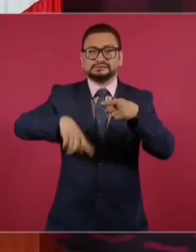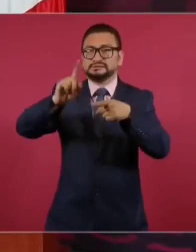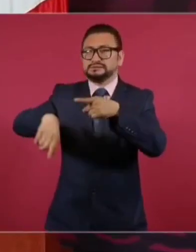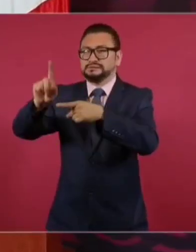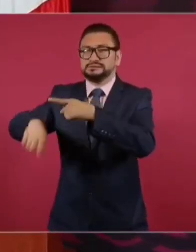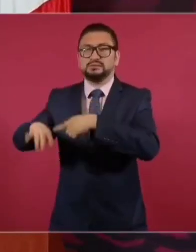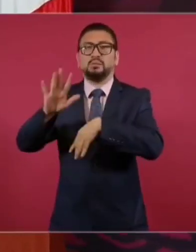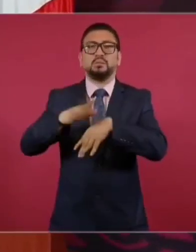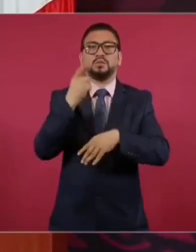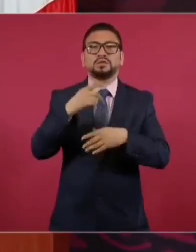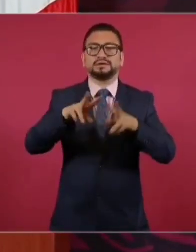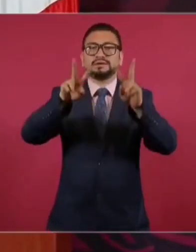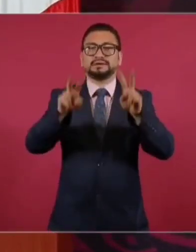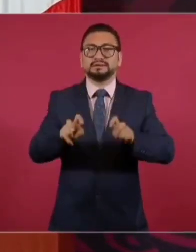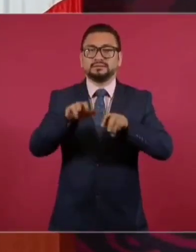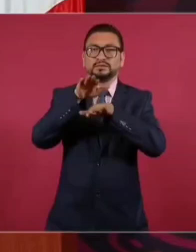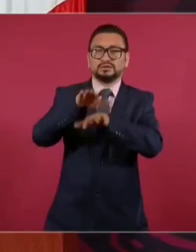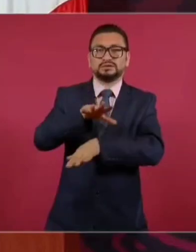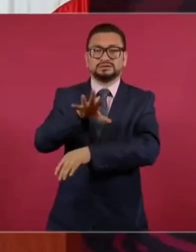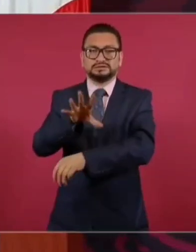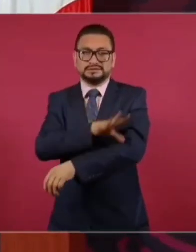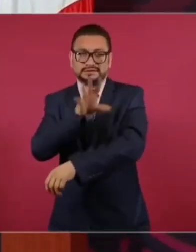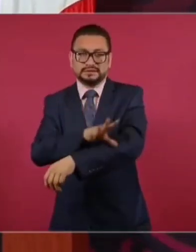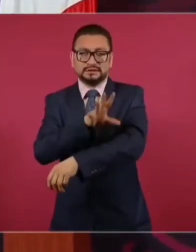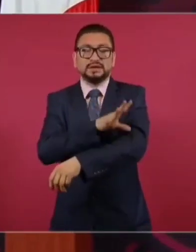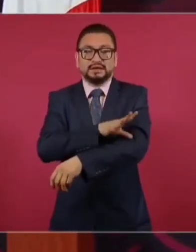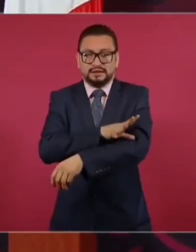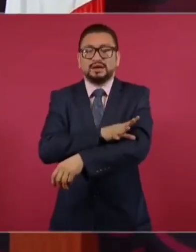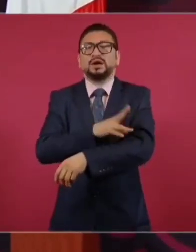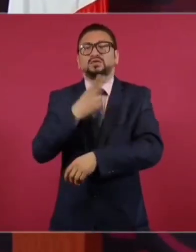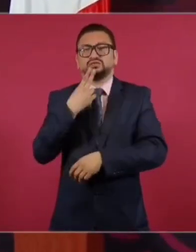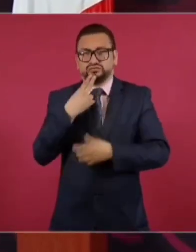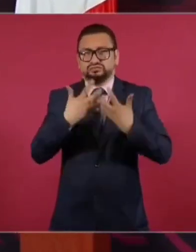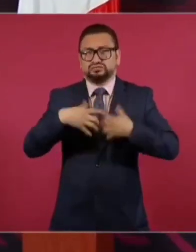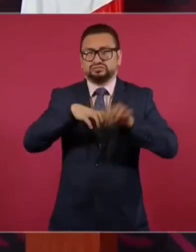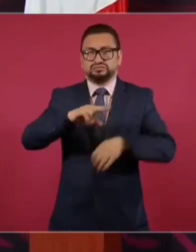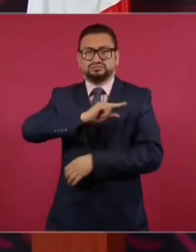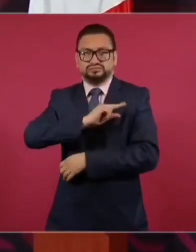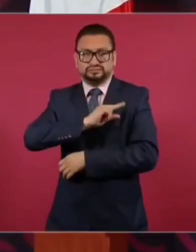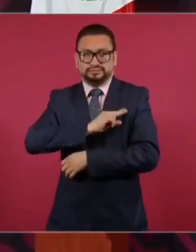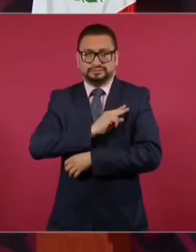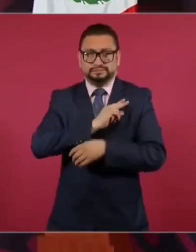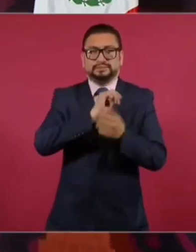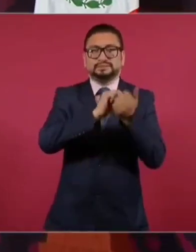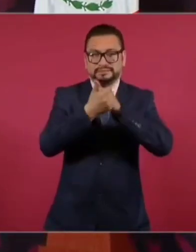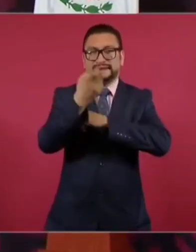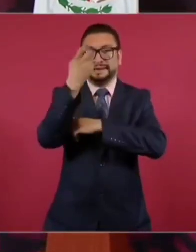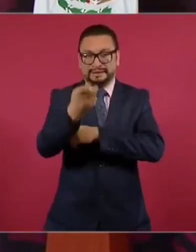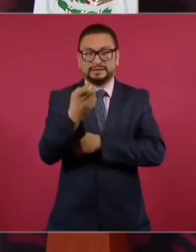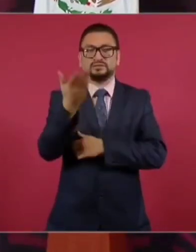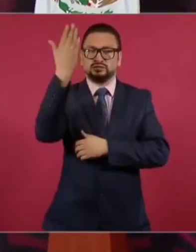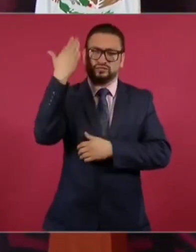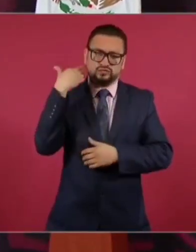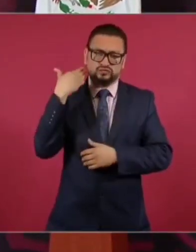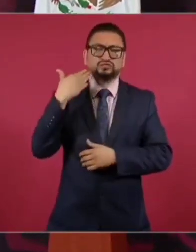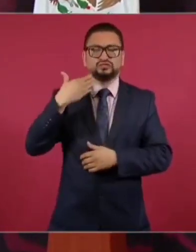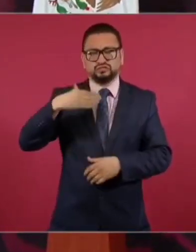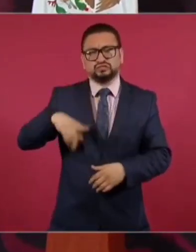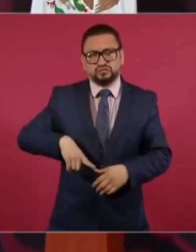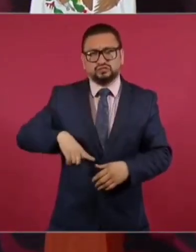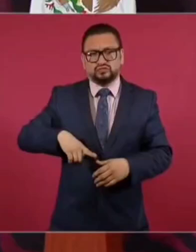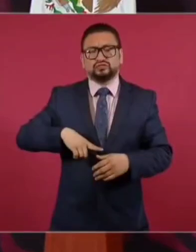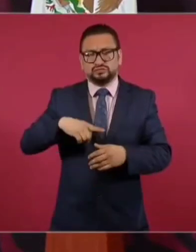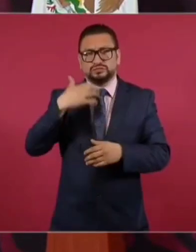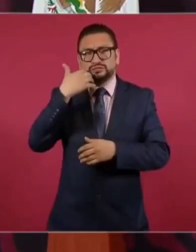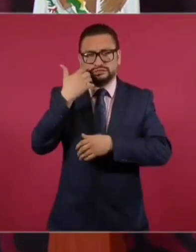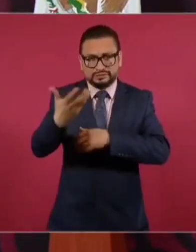sector energético se privatizara. Esa era la política que venía